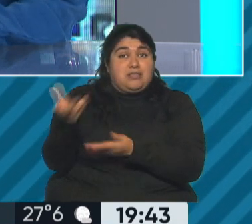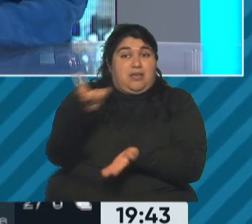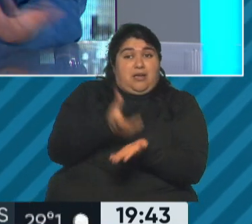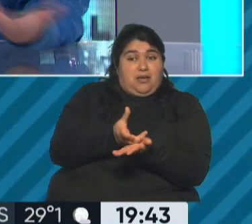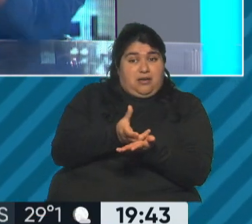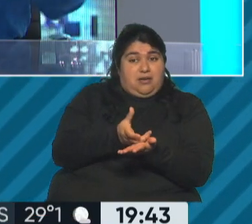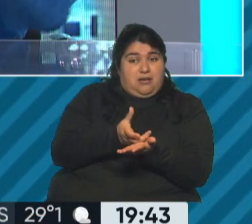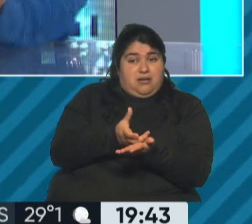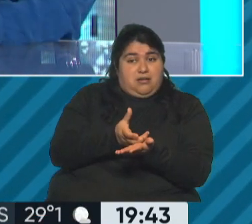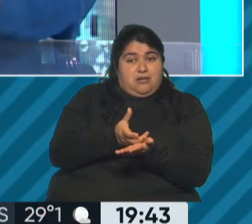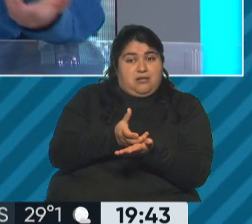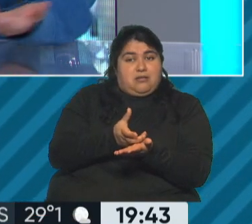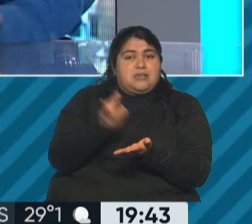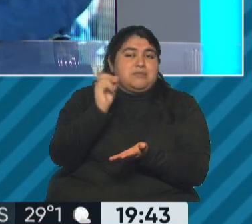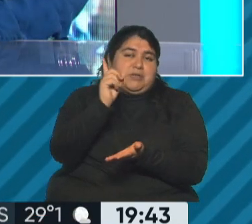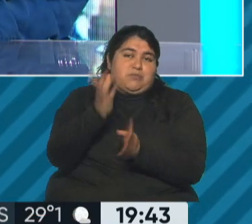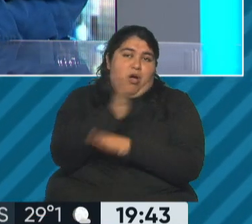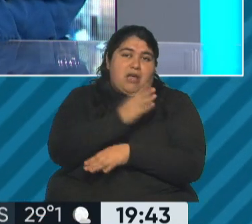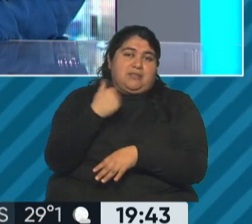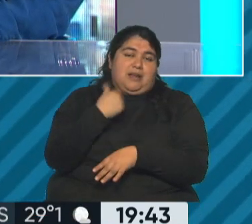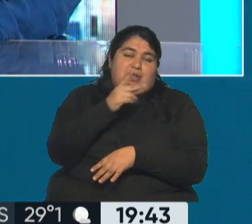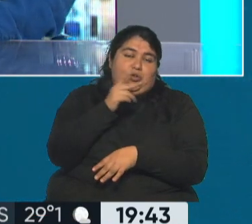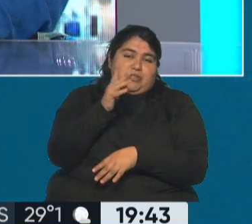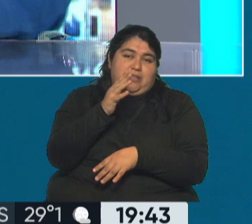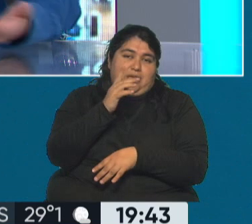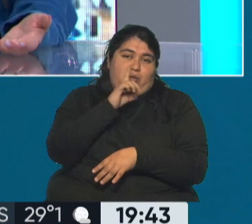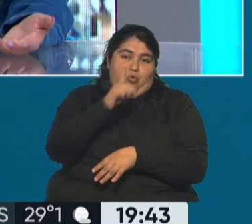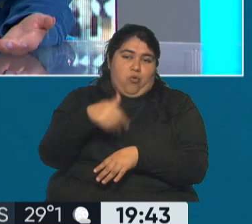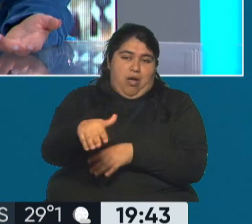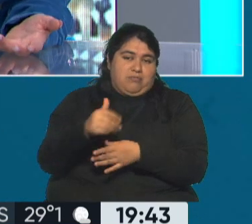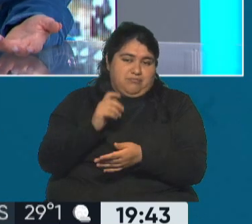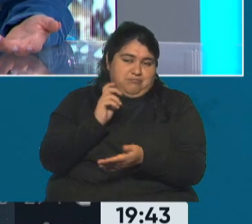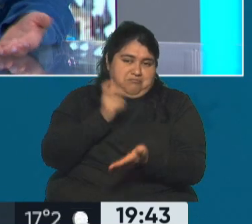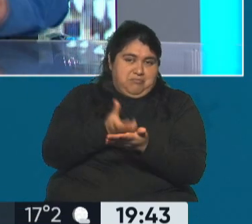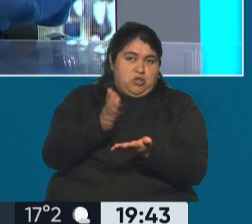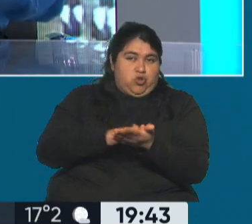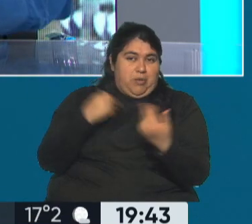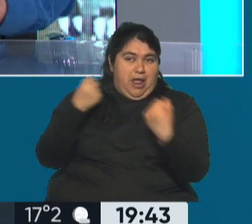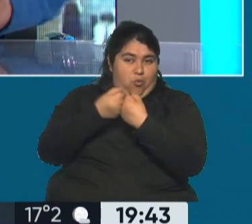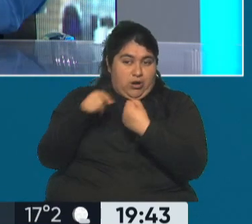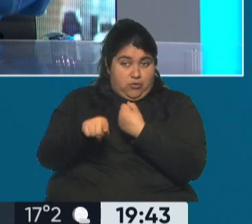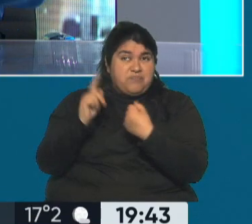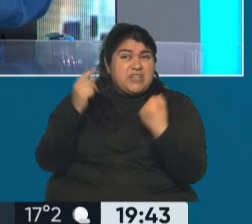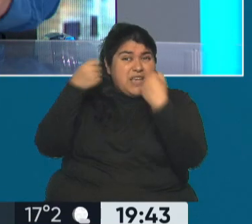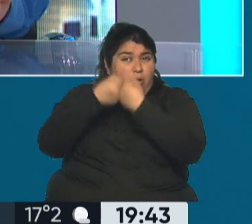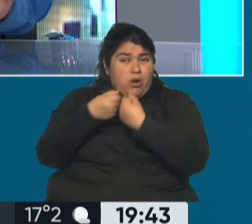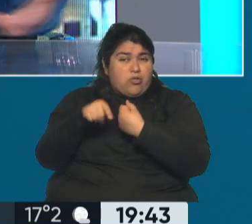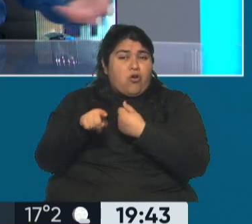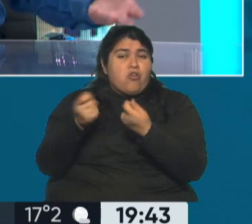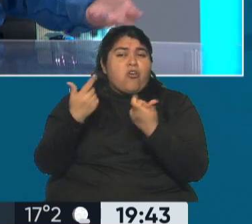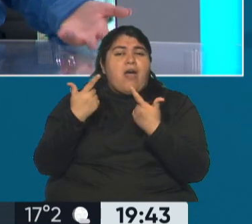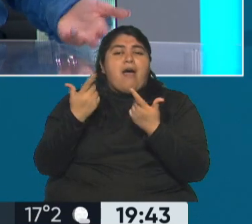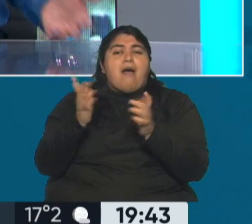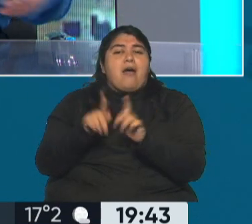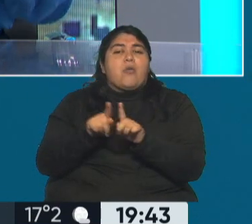parte de adelanto, otra parte nos la debían ya desembolsar el 14 de julio, por el acuerdo. Y además es un acuerdo que no te permite